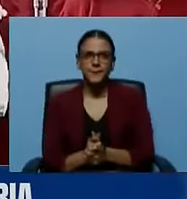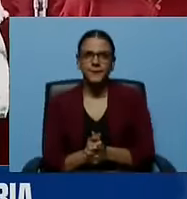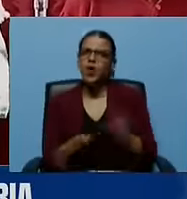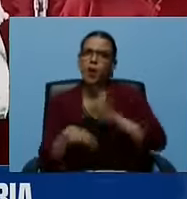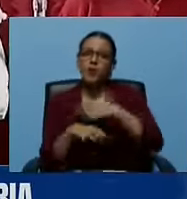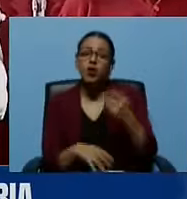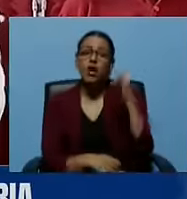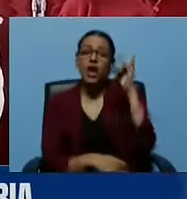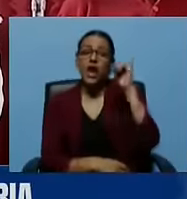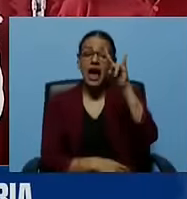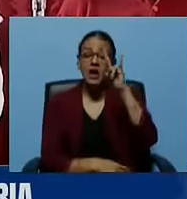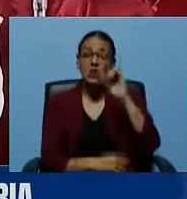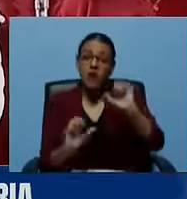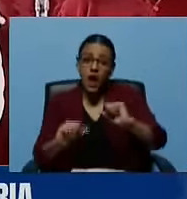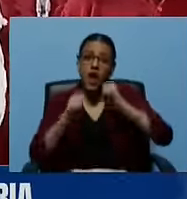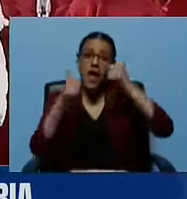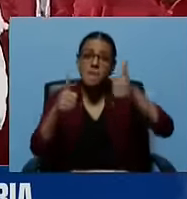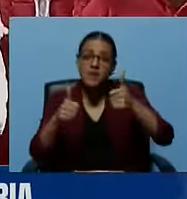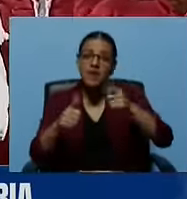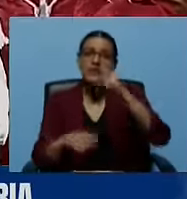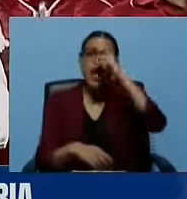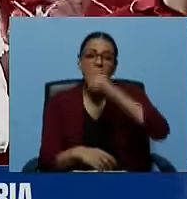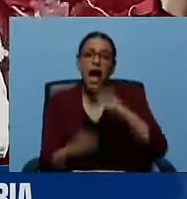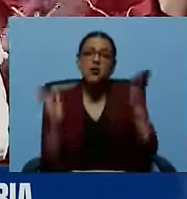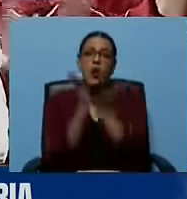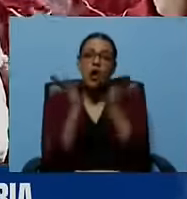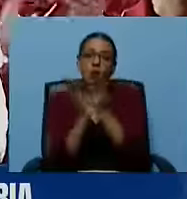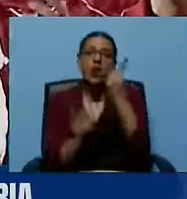porque el lunes arranca el año escolar